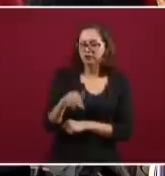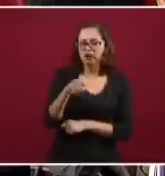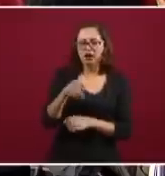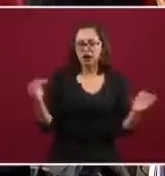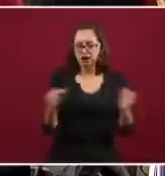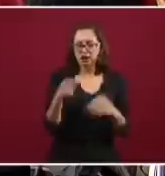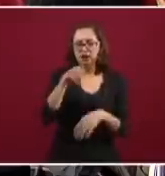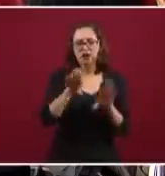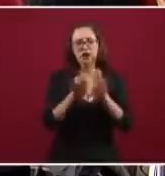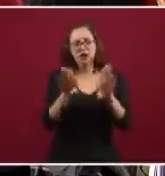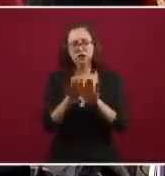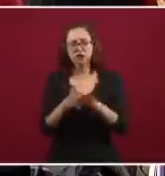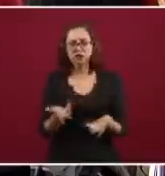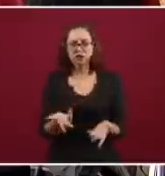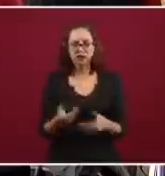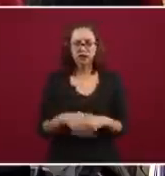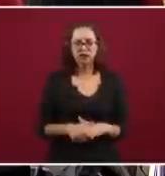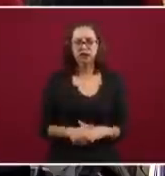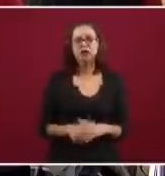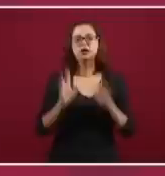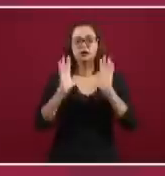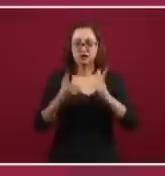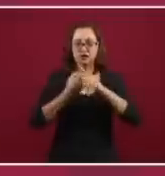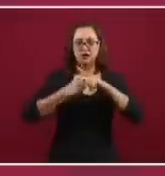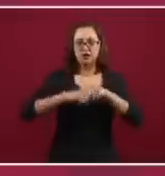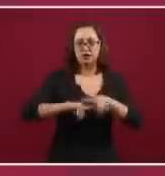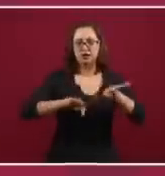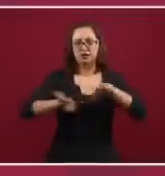otra segunda pregunta ahorita, señor. Bueno, presidente. Ya están trabajando